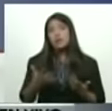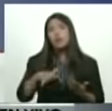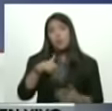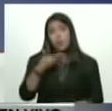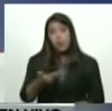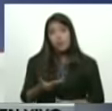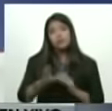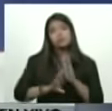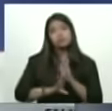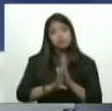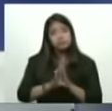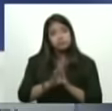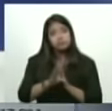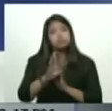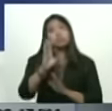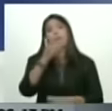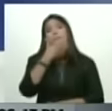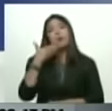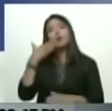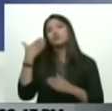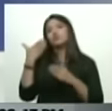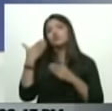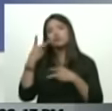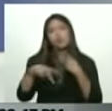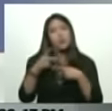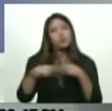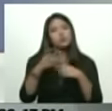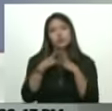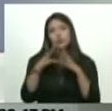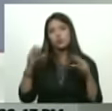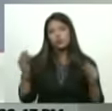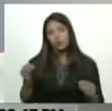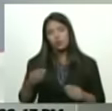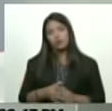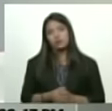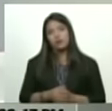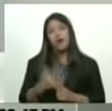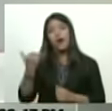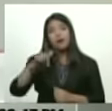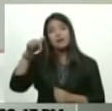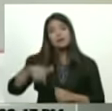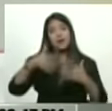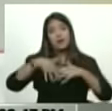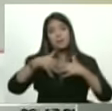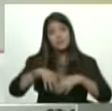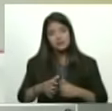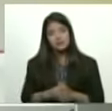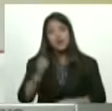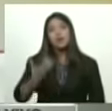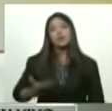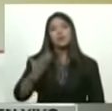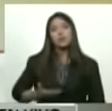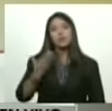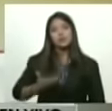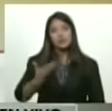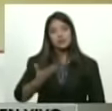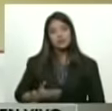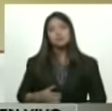poder aumentar todo lo que es la productividad que tienen nuestras empresas. Es importante para el Estado, una